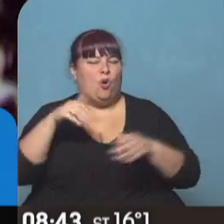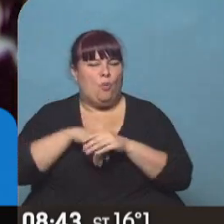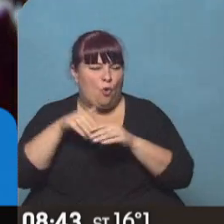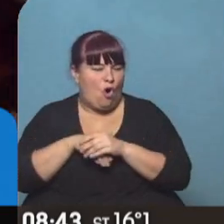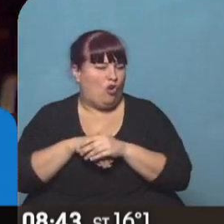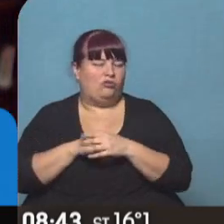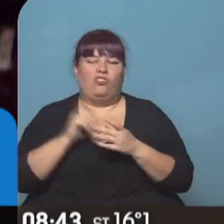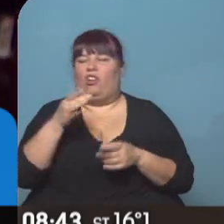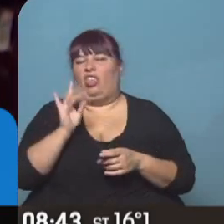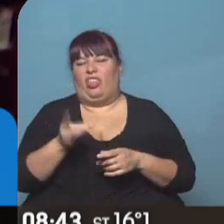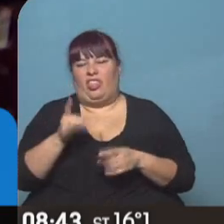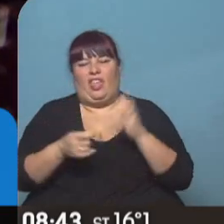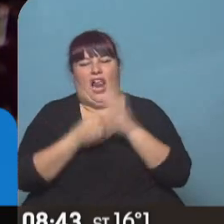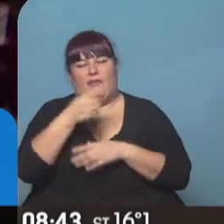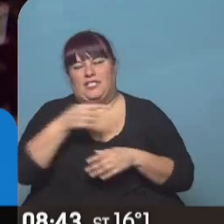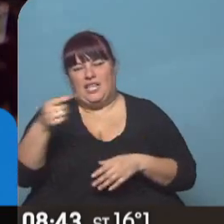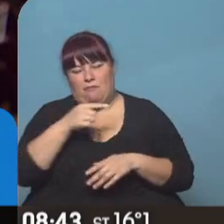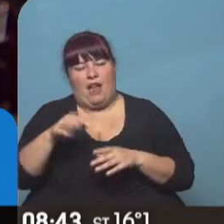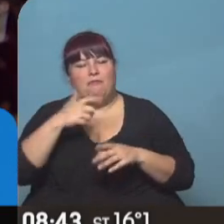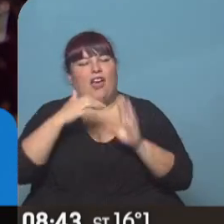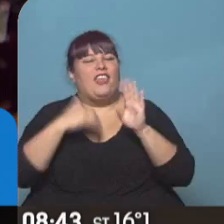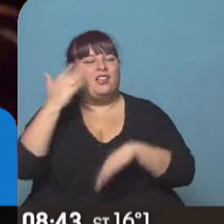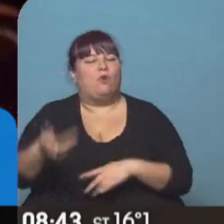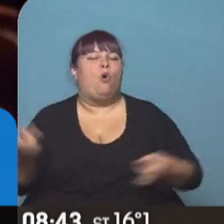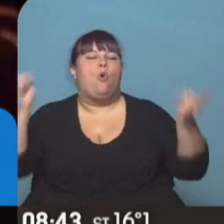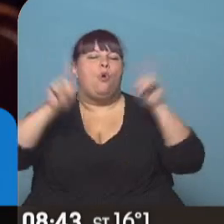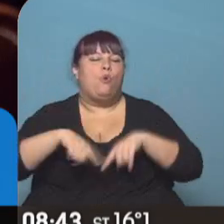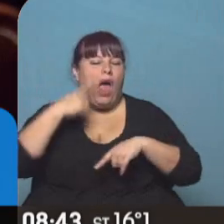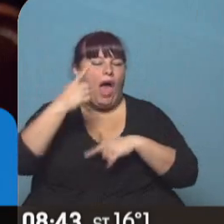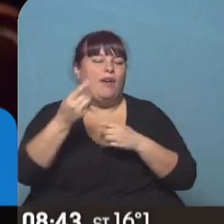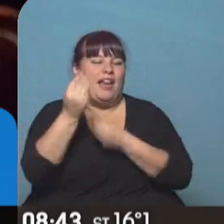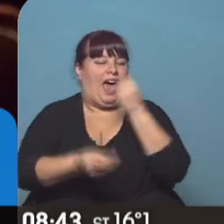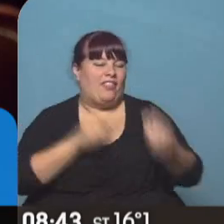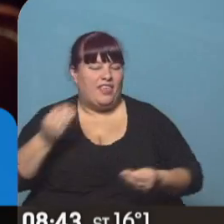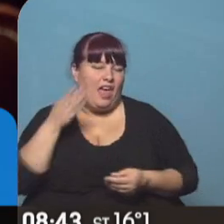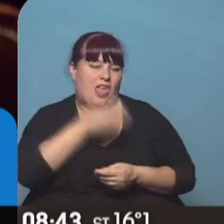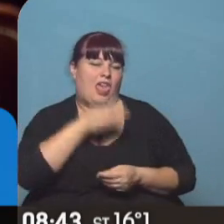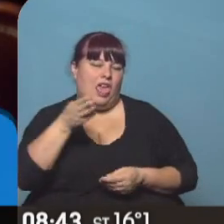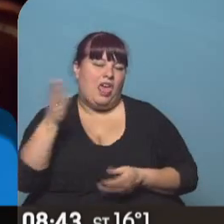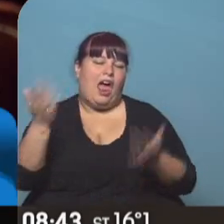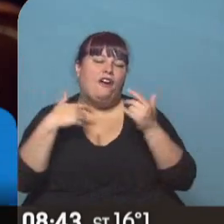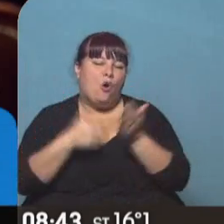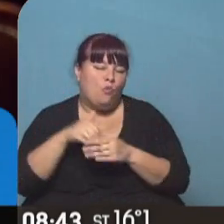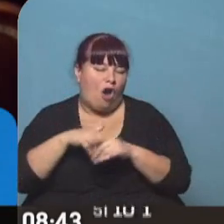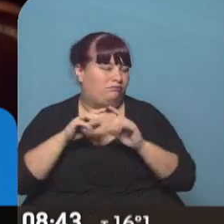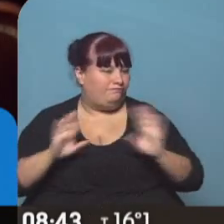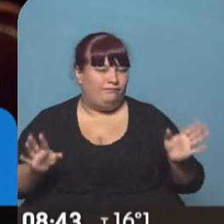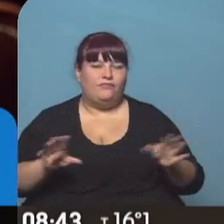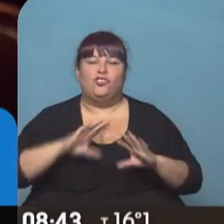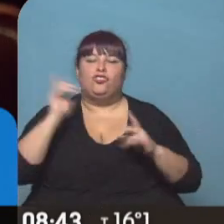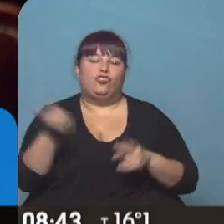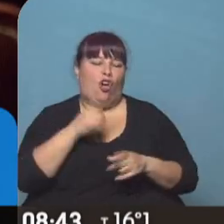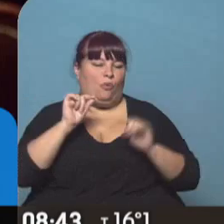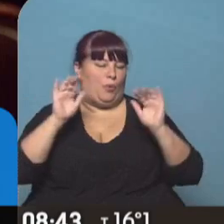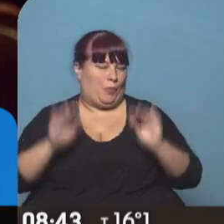cual no tenían ganas en estas primeras semanas post paso de volver a ver a los candidatos recorriendo pidiendo el voto y demás por eso todos